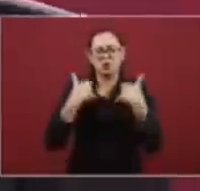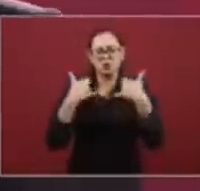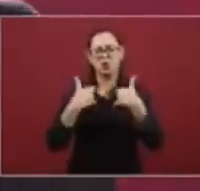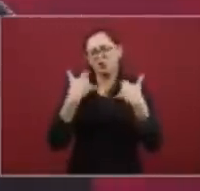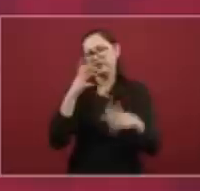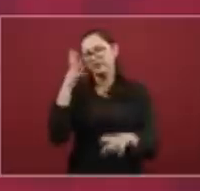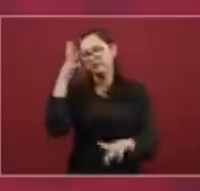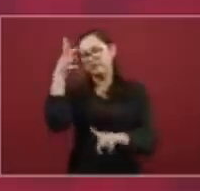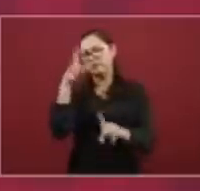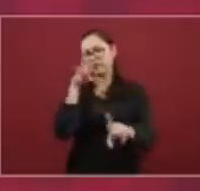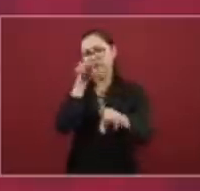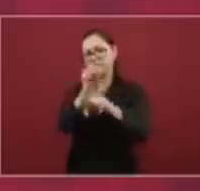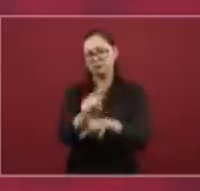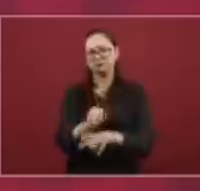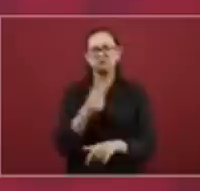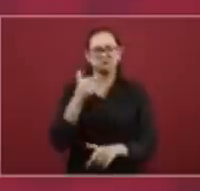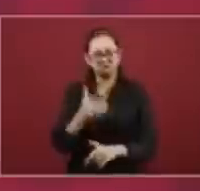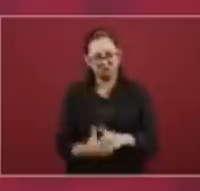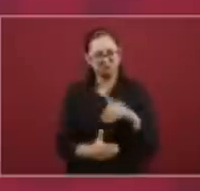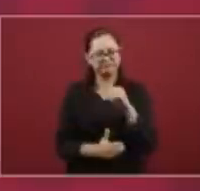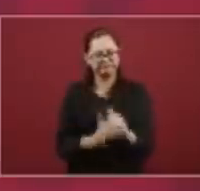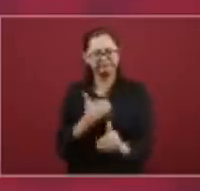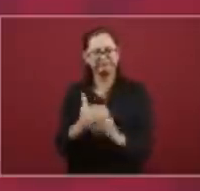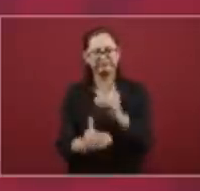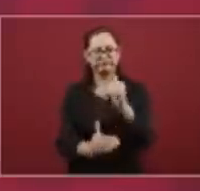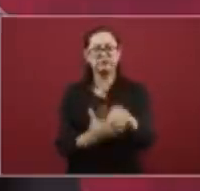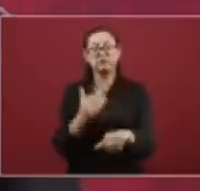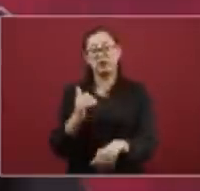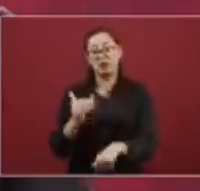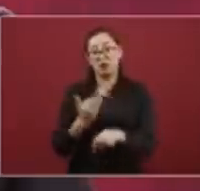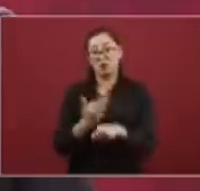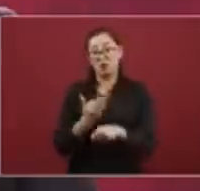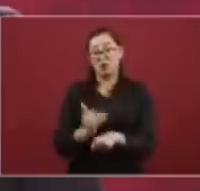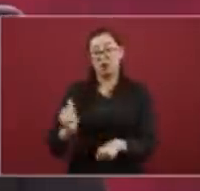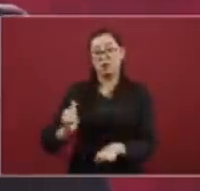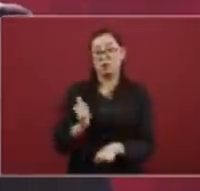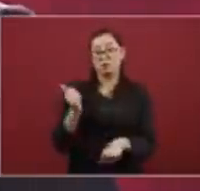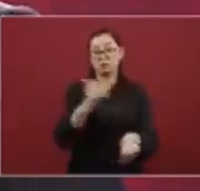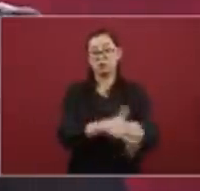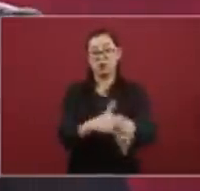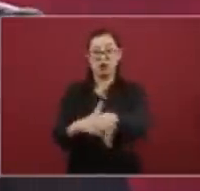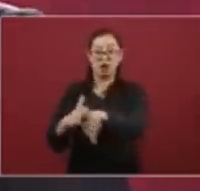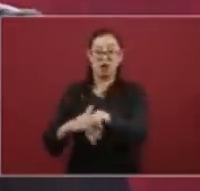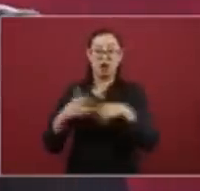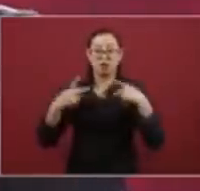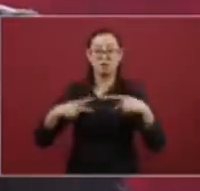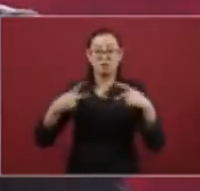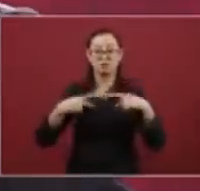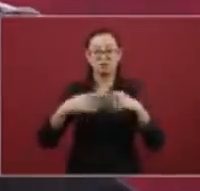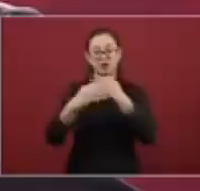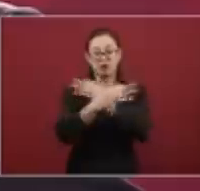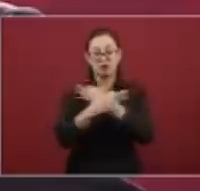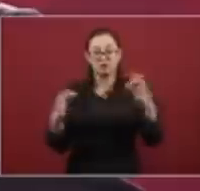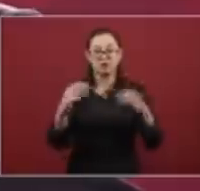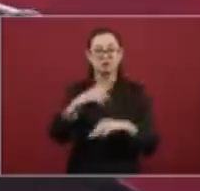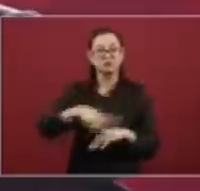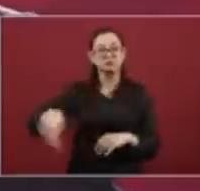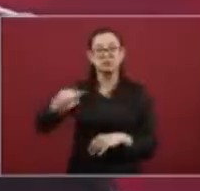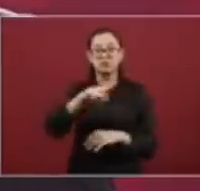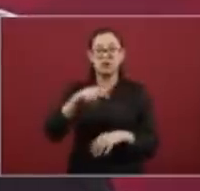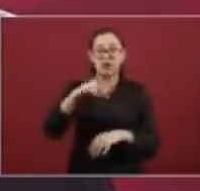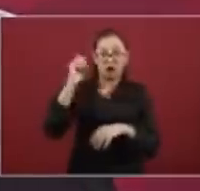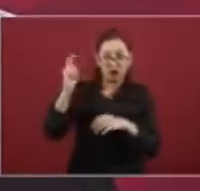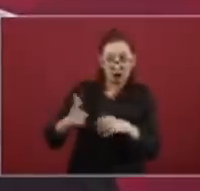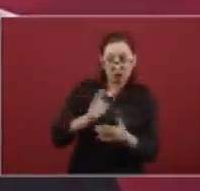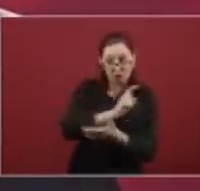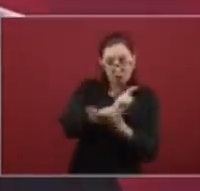Aprovecho para decirle a la gente de que no se tiene que pagar nada.